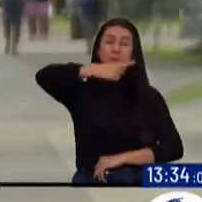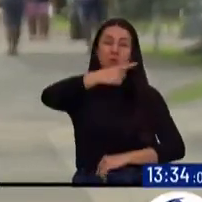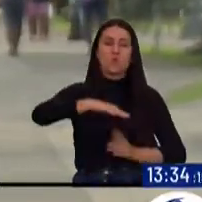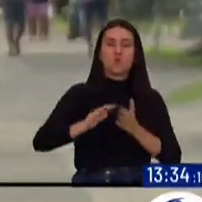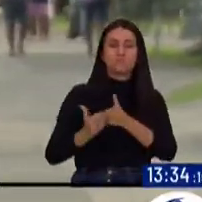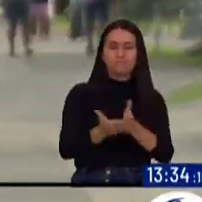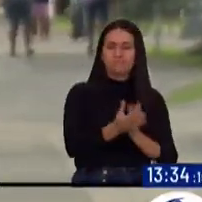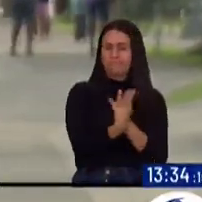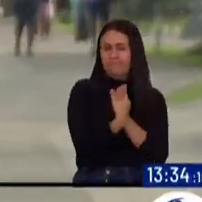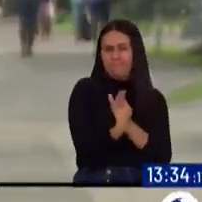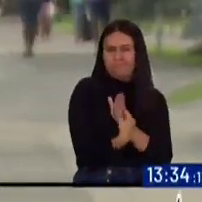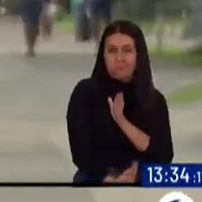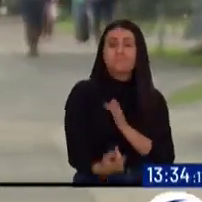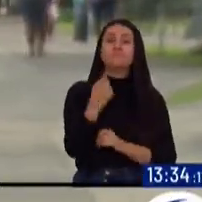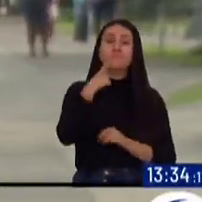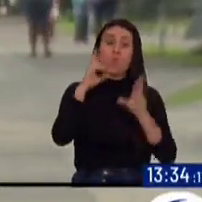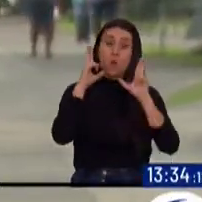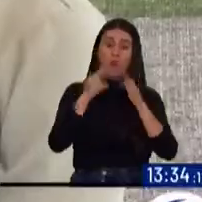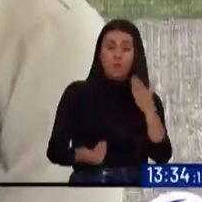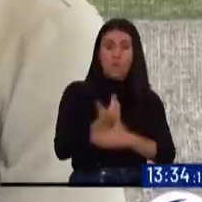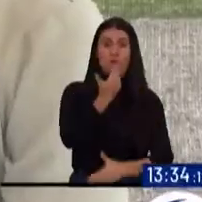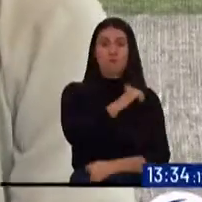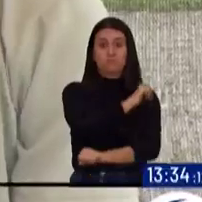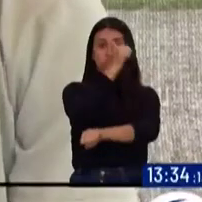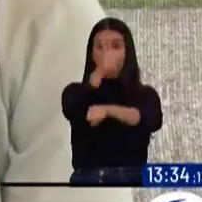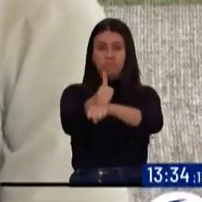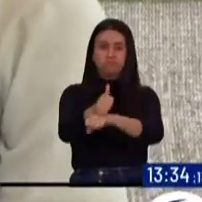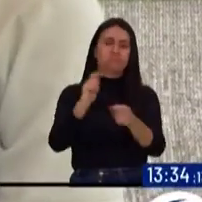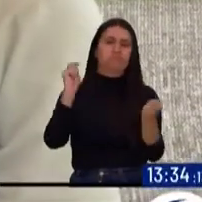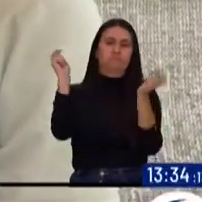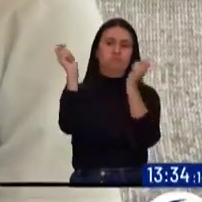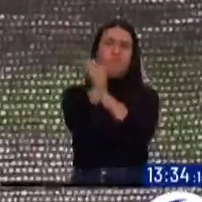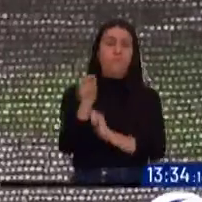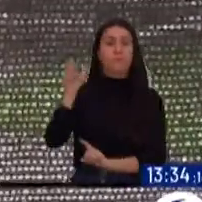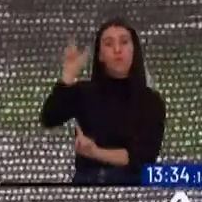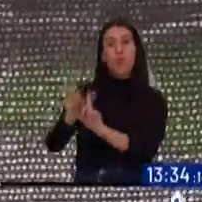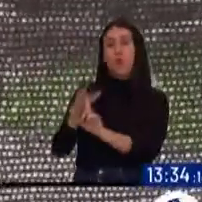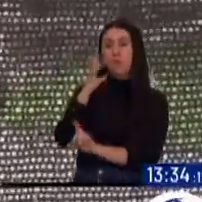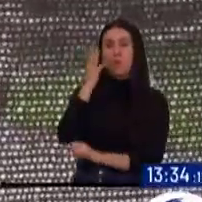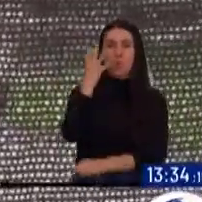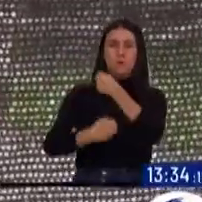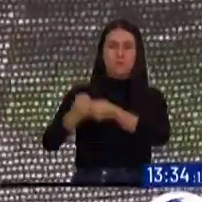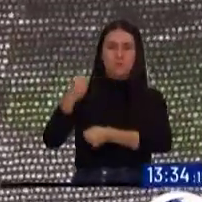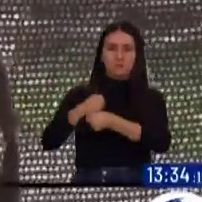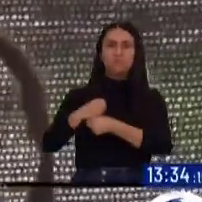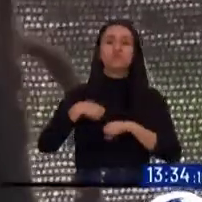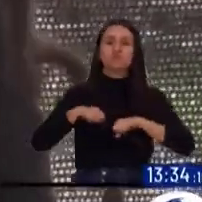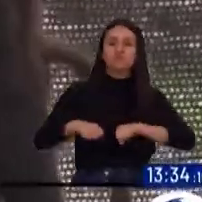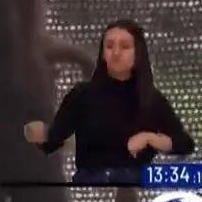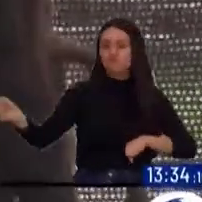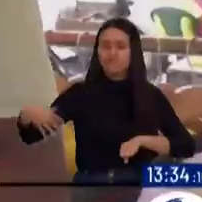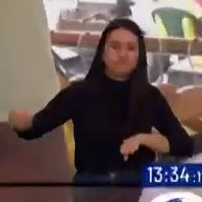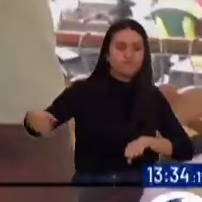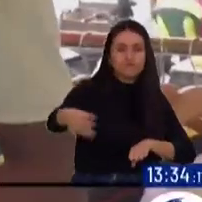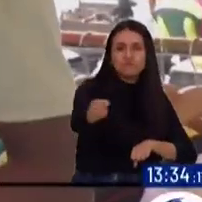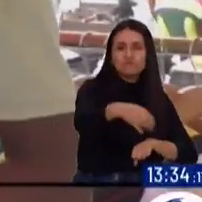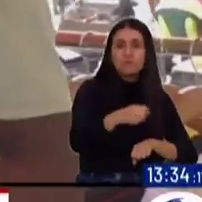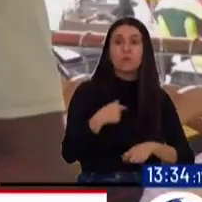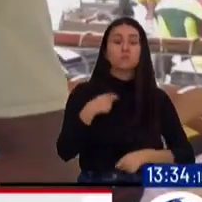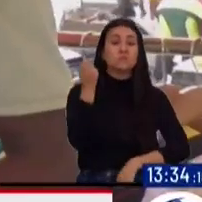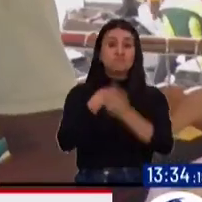quibdoseños, debe cambiar con el nuevo mandatario. Ismael Ibargüen desde hace 4 años tiene una cacharrería ambulante. Cuenta que aunque sus